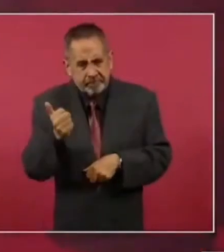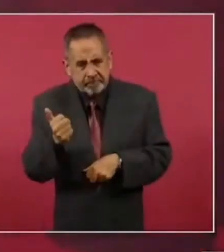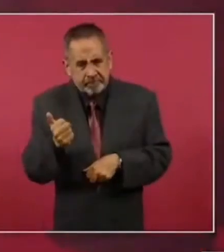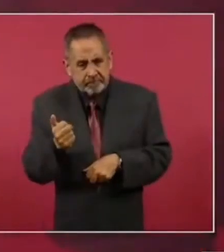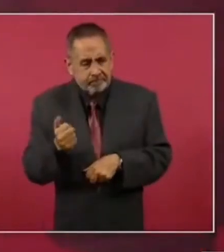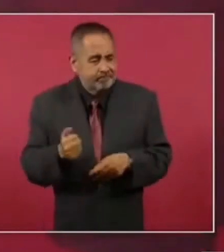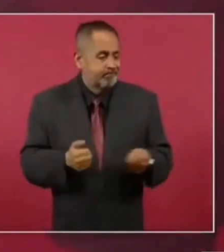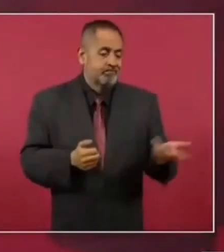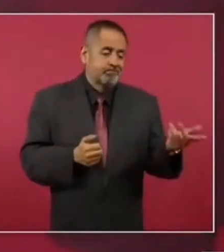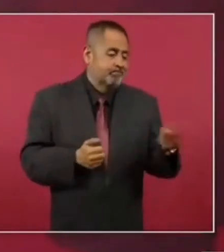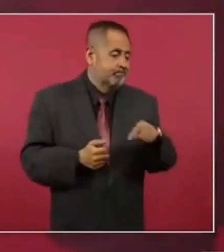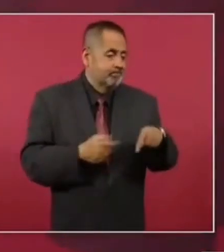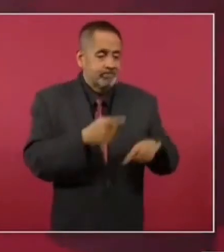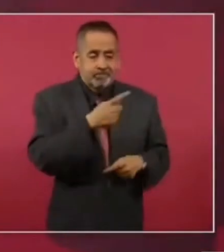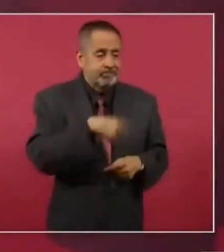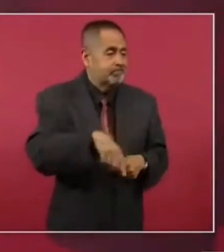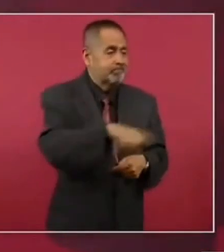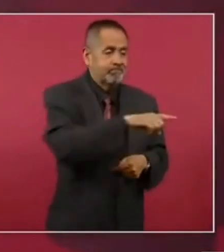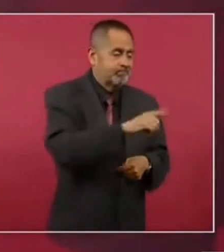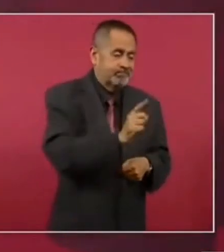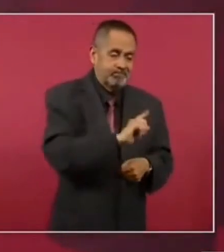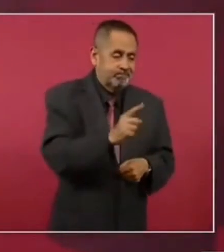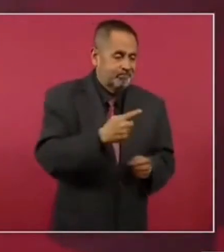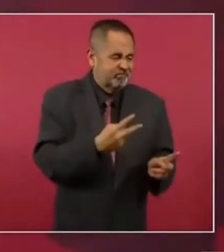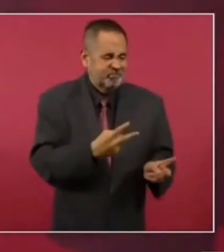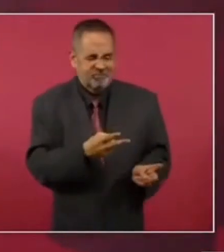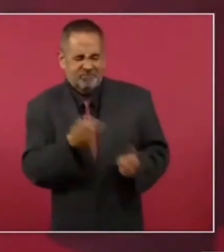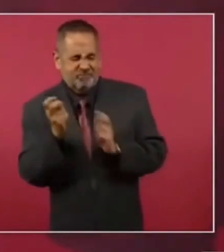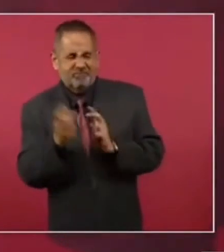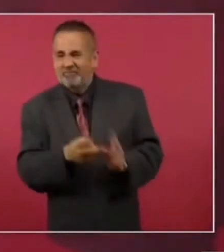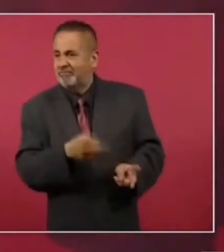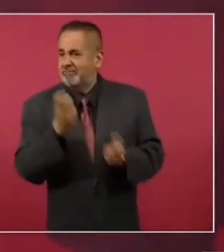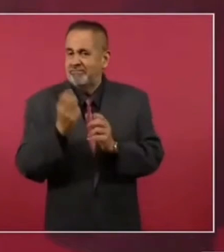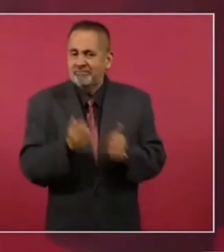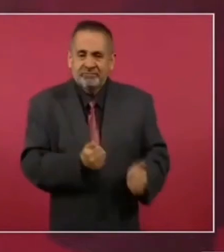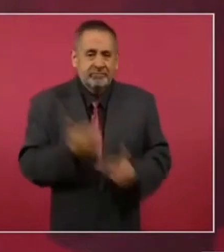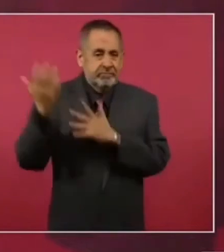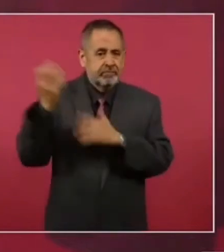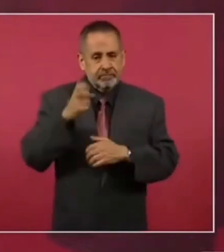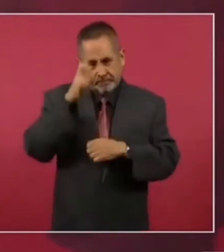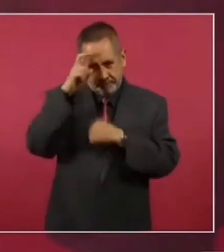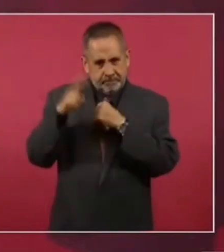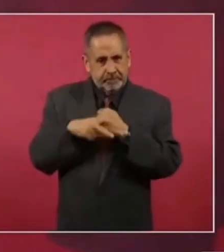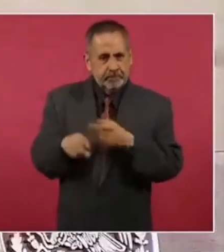el robo de los recursos naturales,